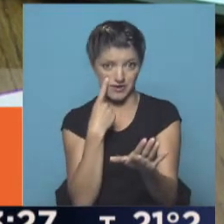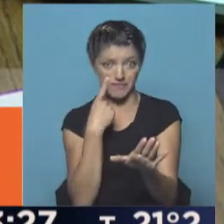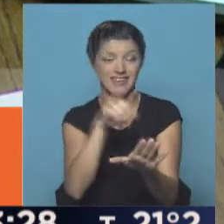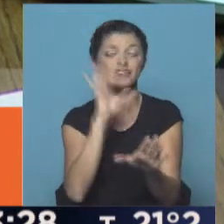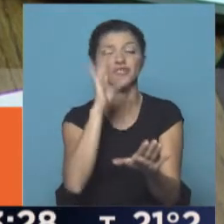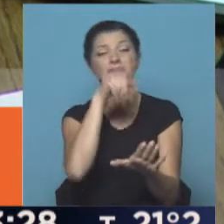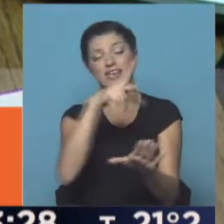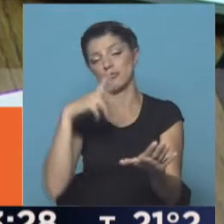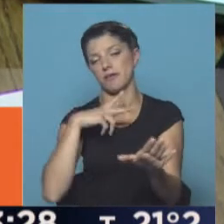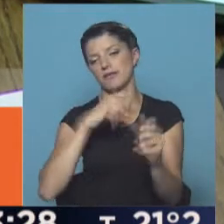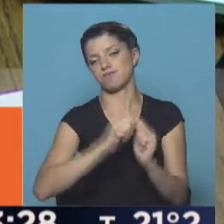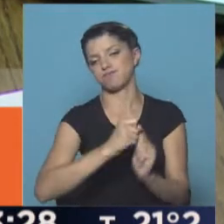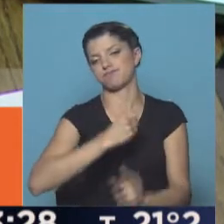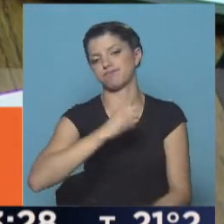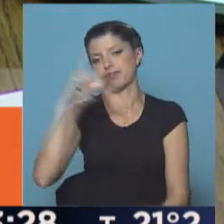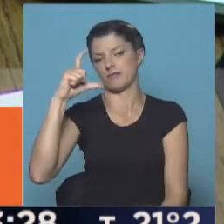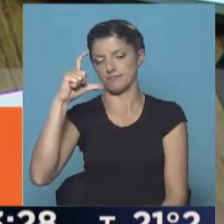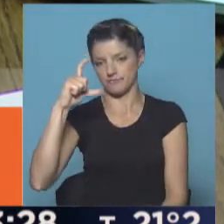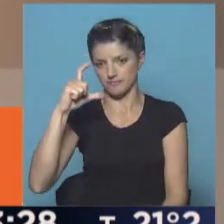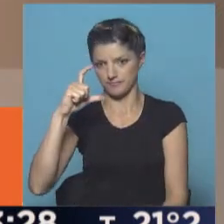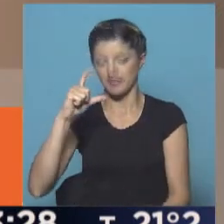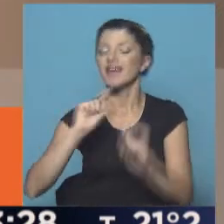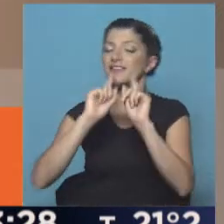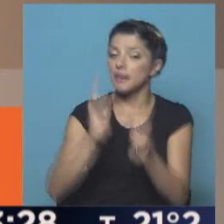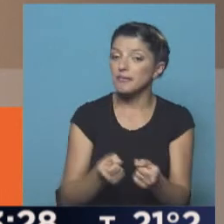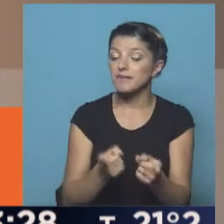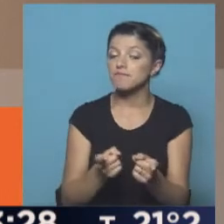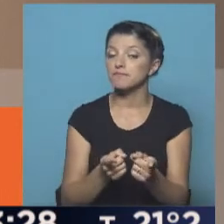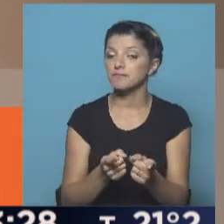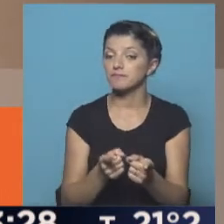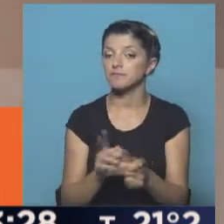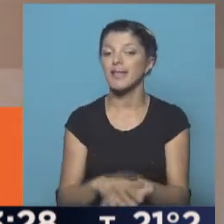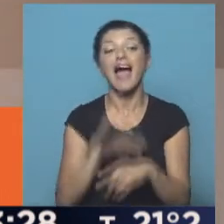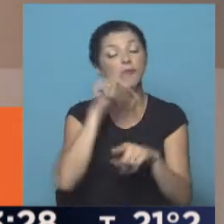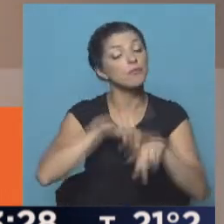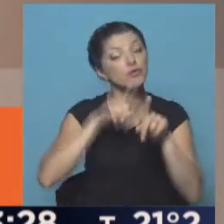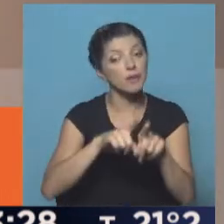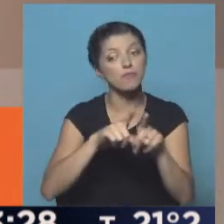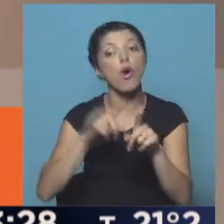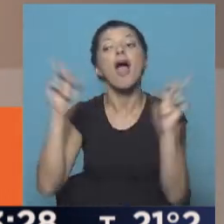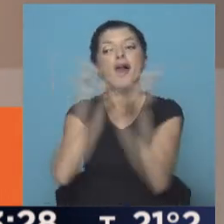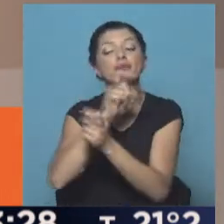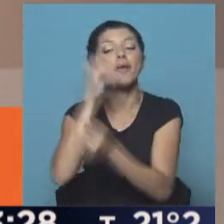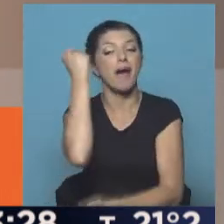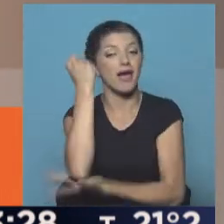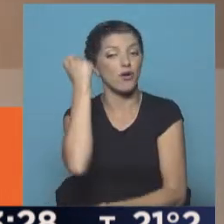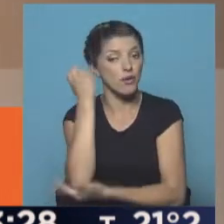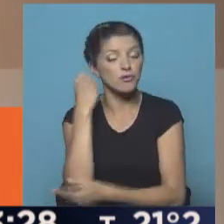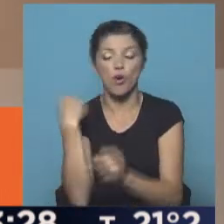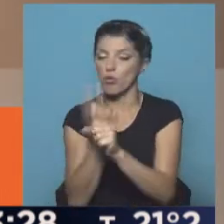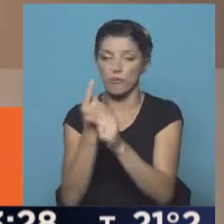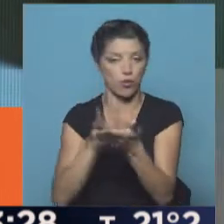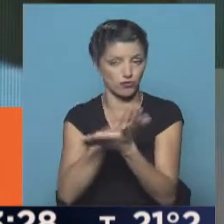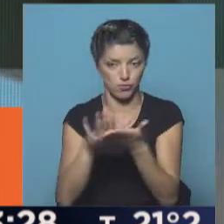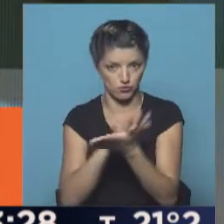han enriquecido también en este proceso y un proceso que, repito, no le resolvió el problema económico a una gran cantidad de